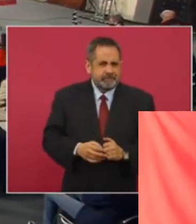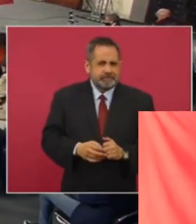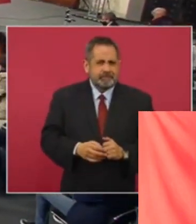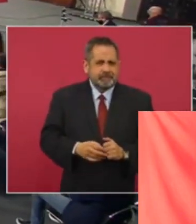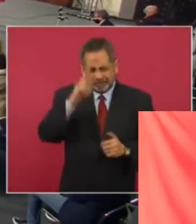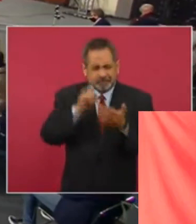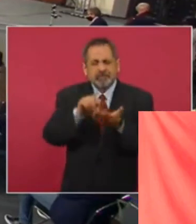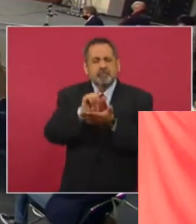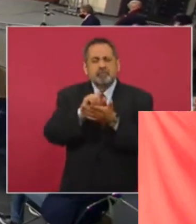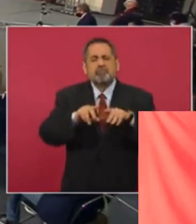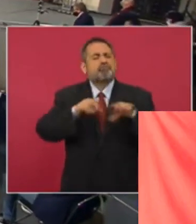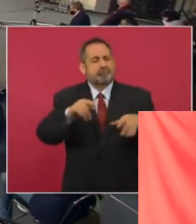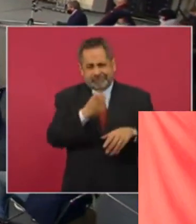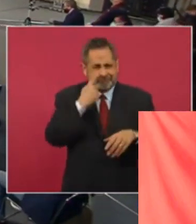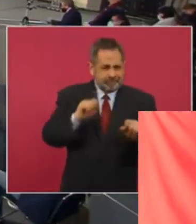Creo que es un Twitter.